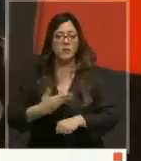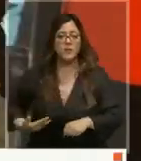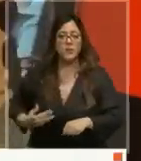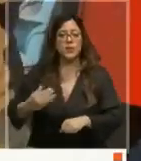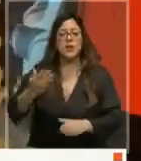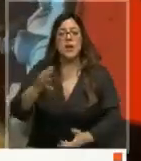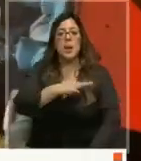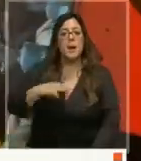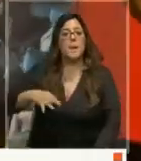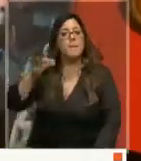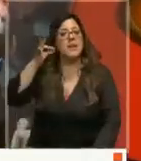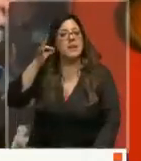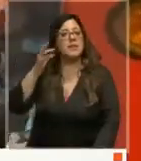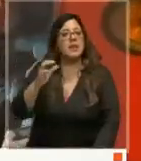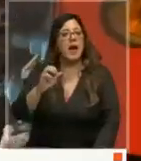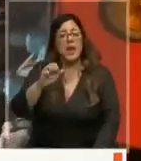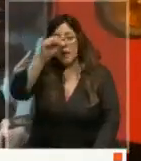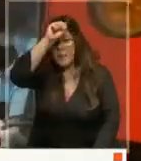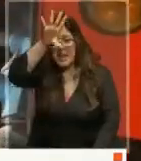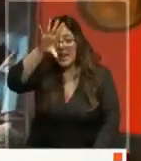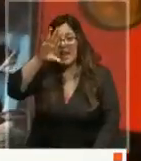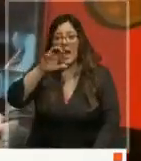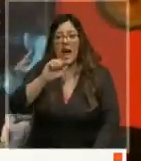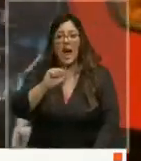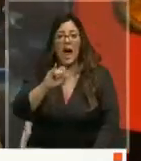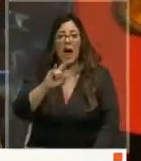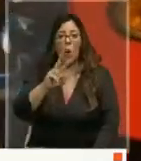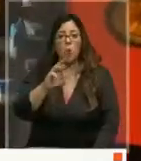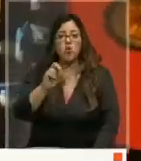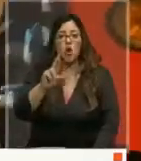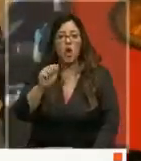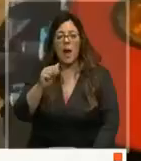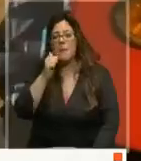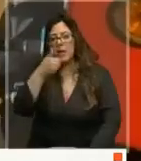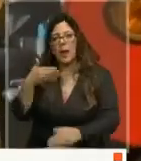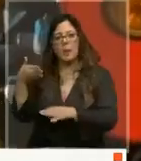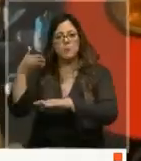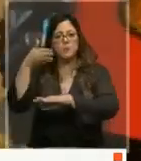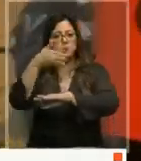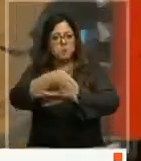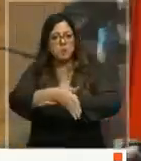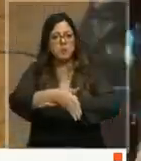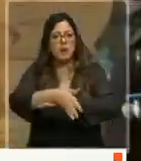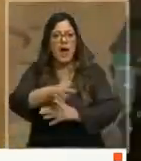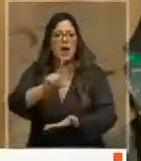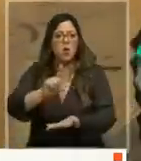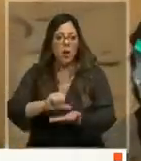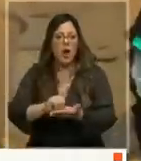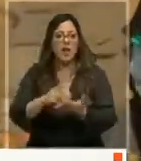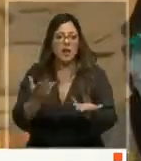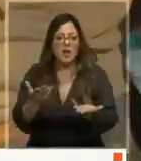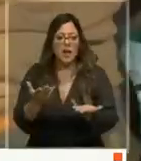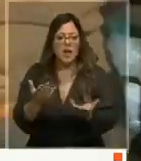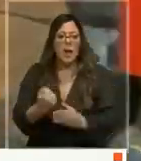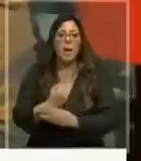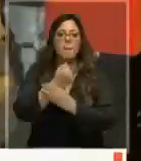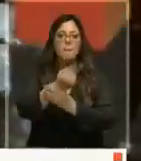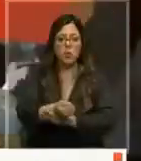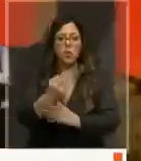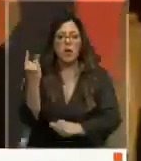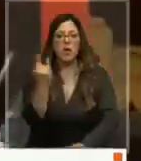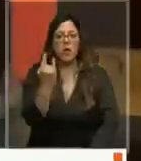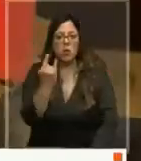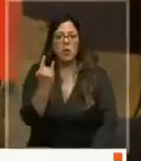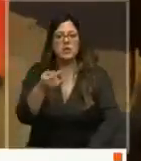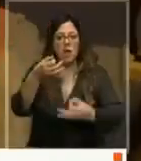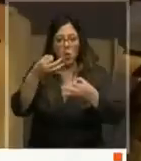Aurora Williams, ministra de Minería, viaja mañana a la zona para poder, ¿no?, aportar lo suyo allí en la emergencia que se está